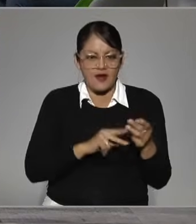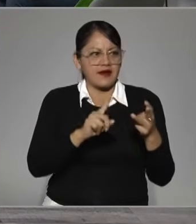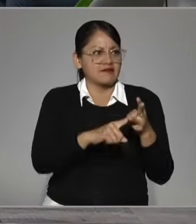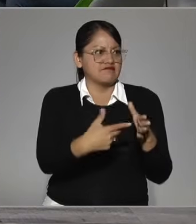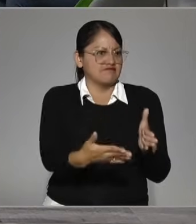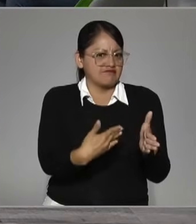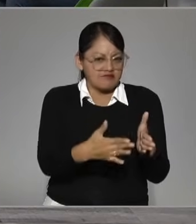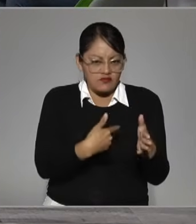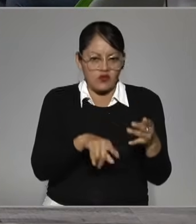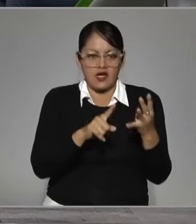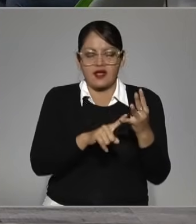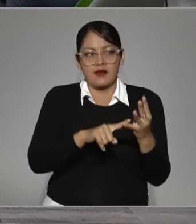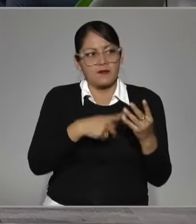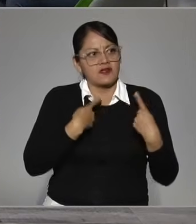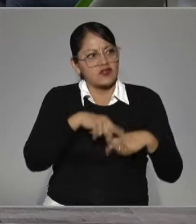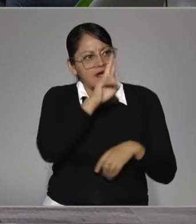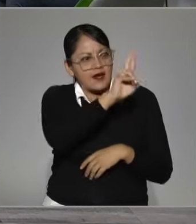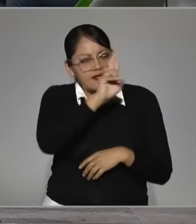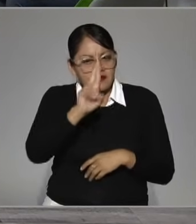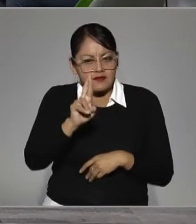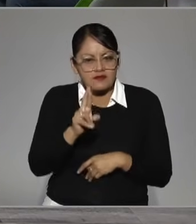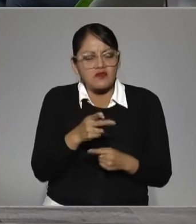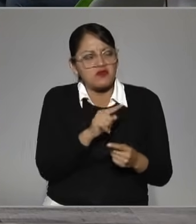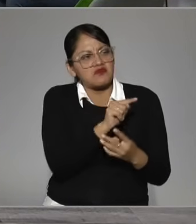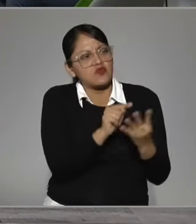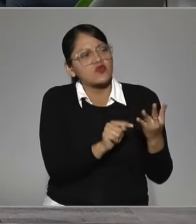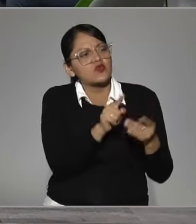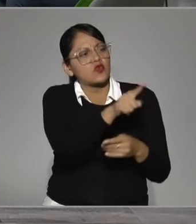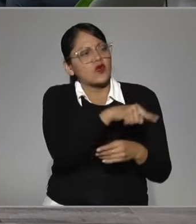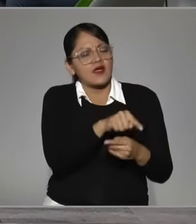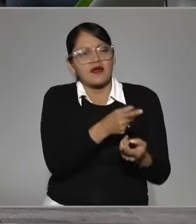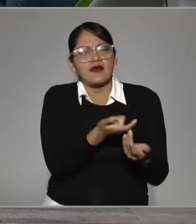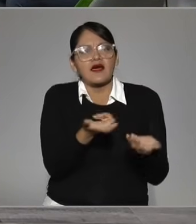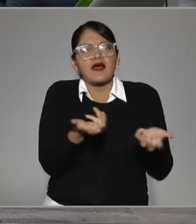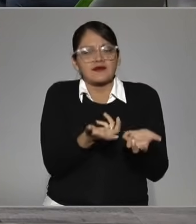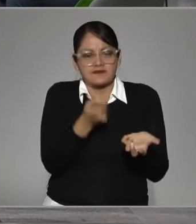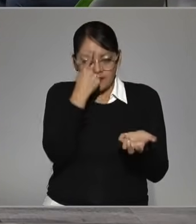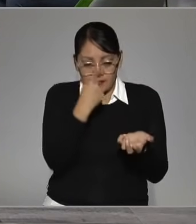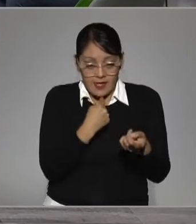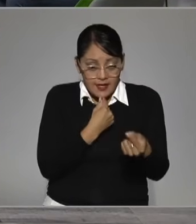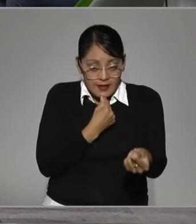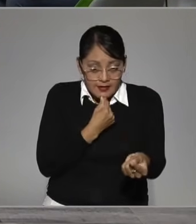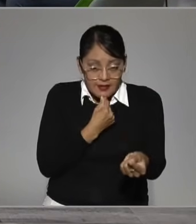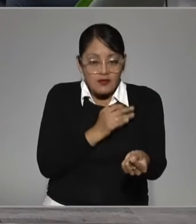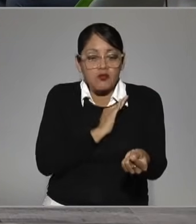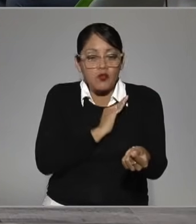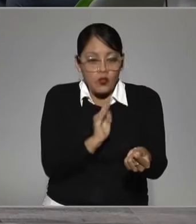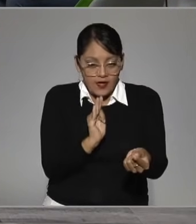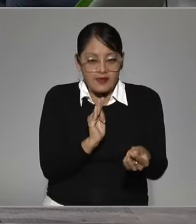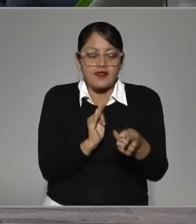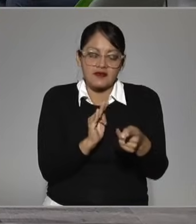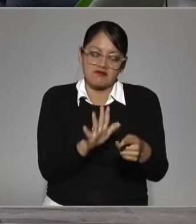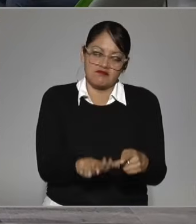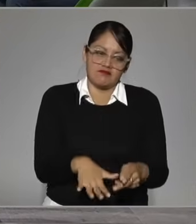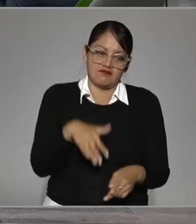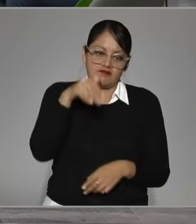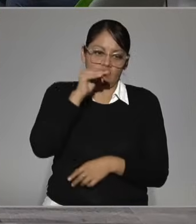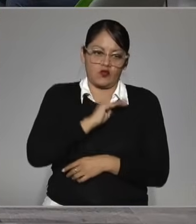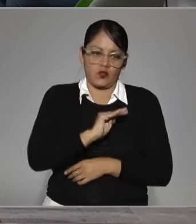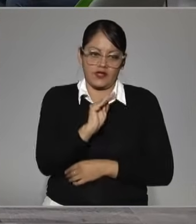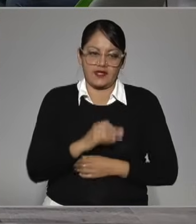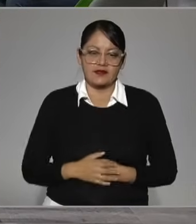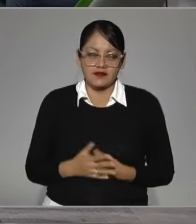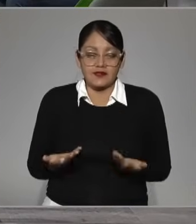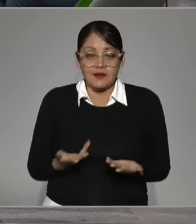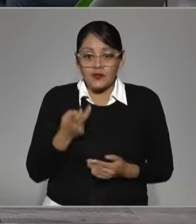cocina, respeto a los demás. ¿Qué puede darle cada uno de ustedes para que este niño, esta niña, este ser crezca lo mejor posible? Entonces,